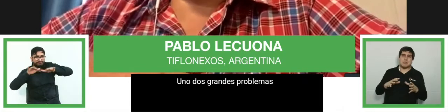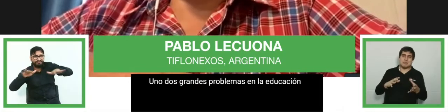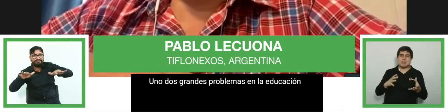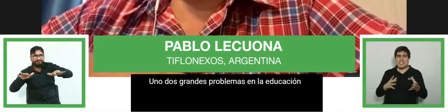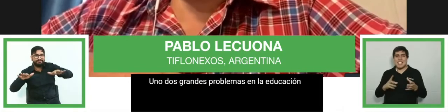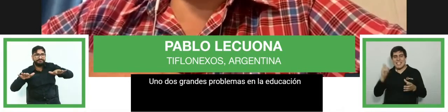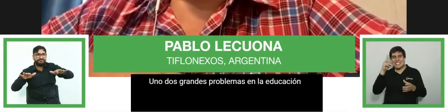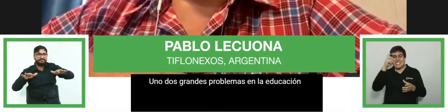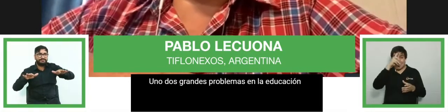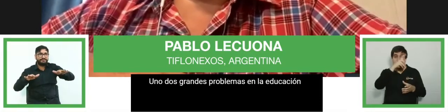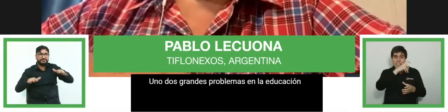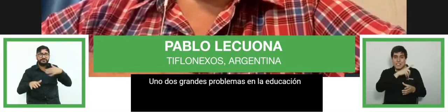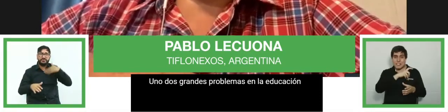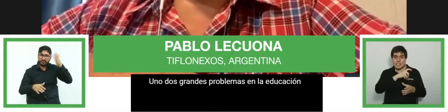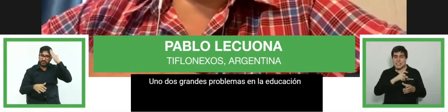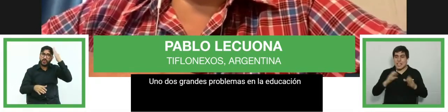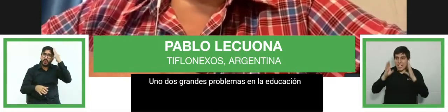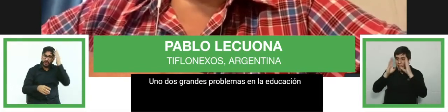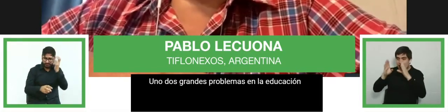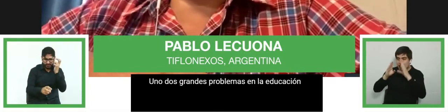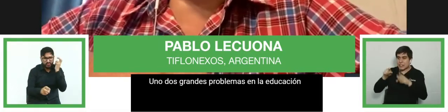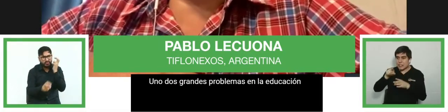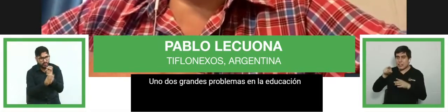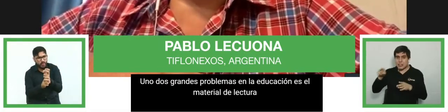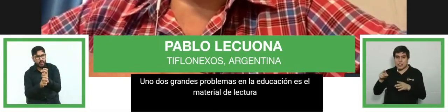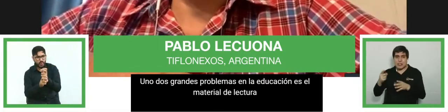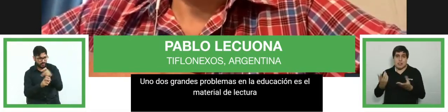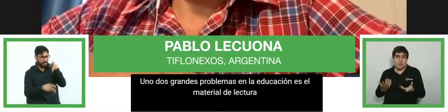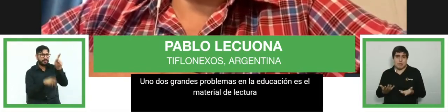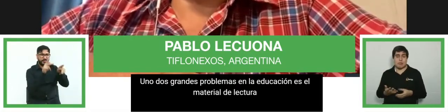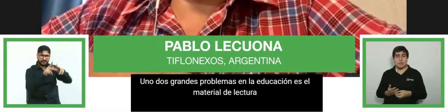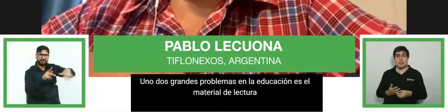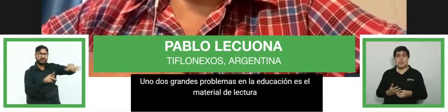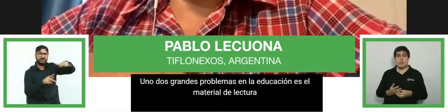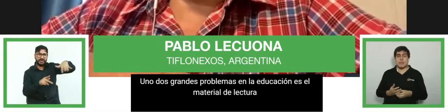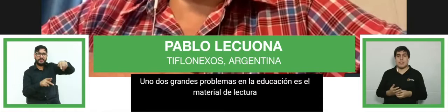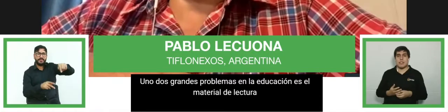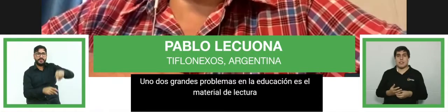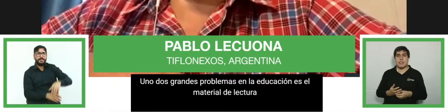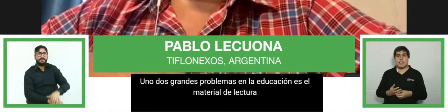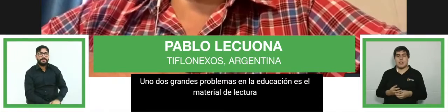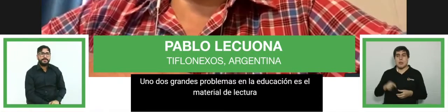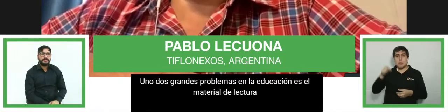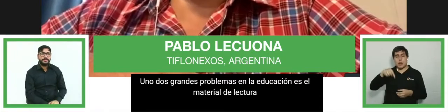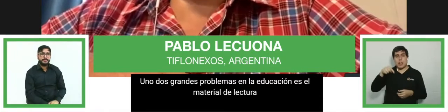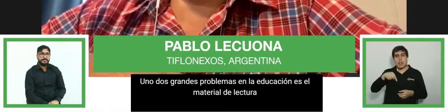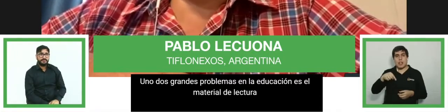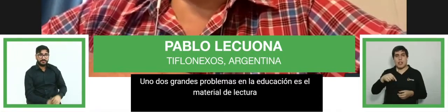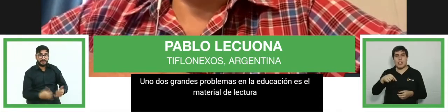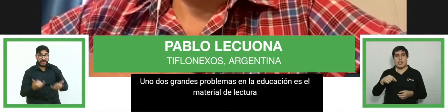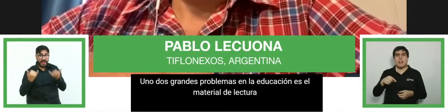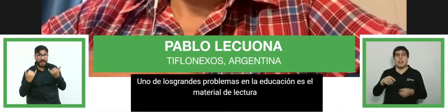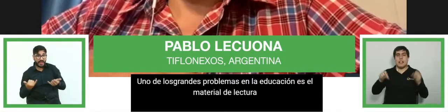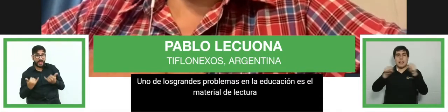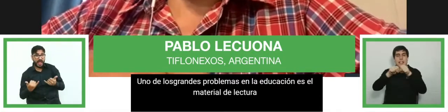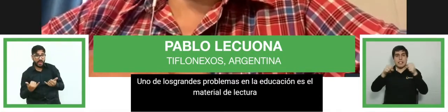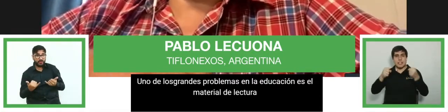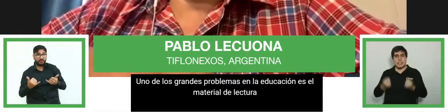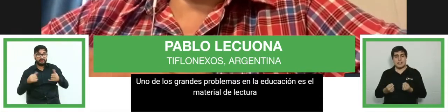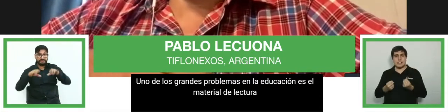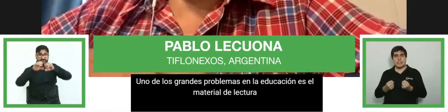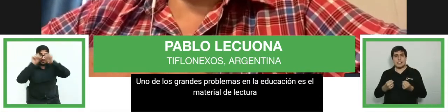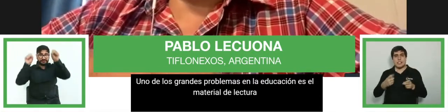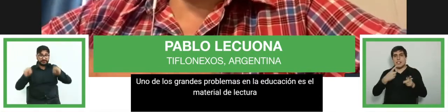hace que sea muy complejo atender las demandas de libros accesibles de los estudiantes. Pues nosotros tenemos un sistema donde